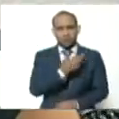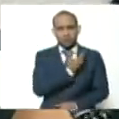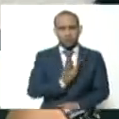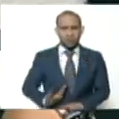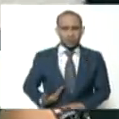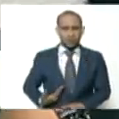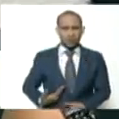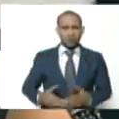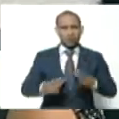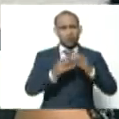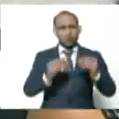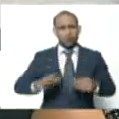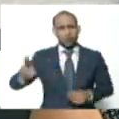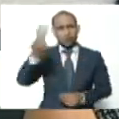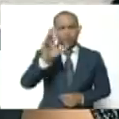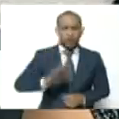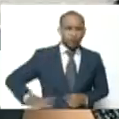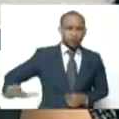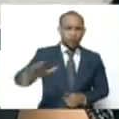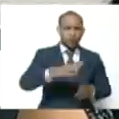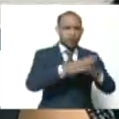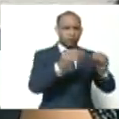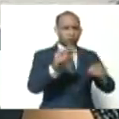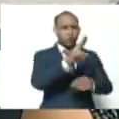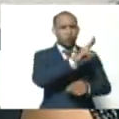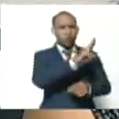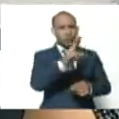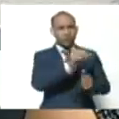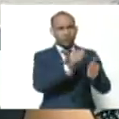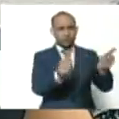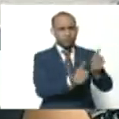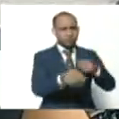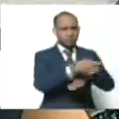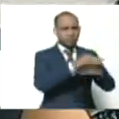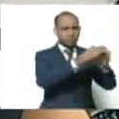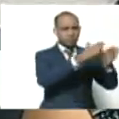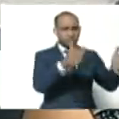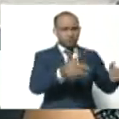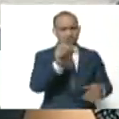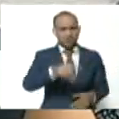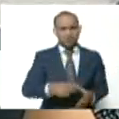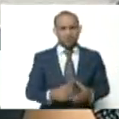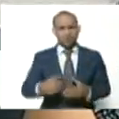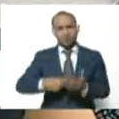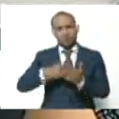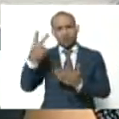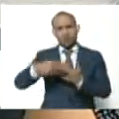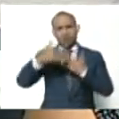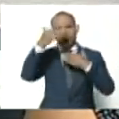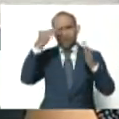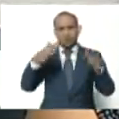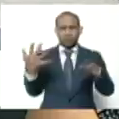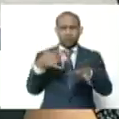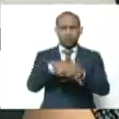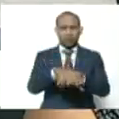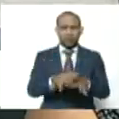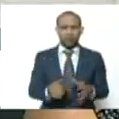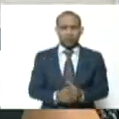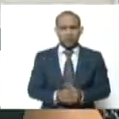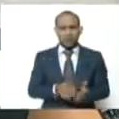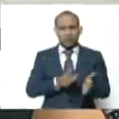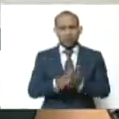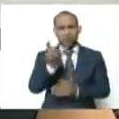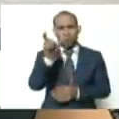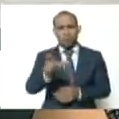Venezuela, vicepresidentes y compañeros ministros. Como usted lo ha orientado, el plan de atención integral a las víctimas del